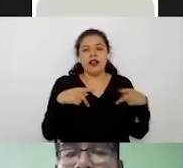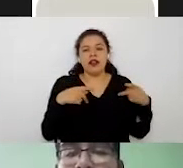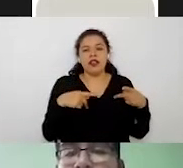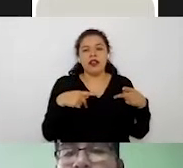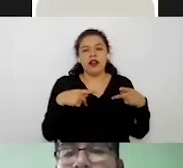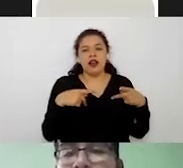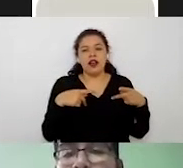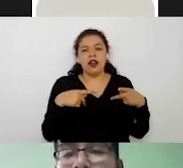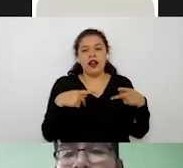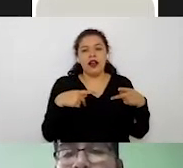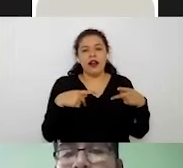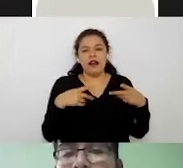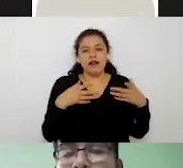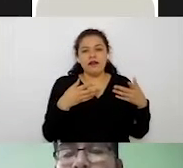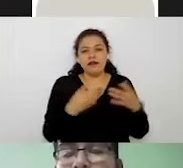que quizás